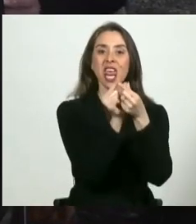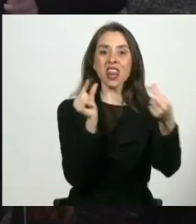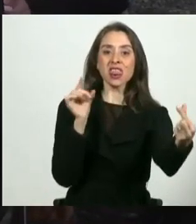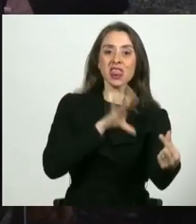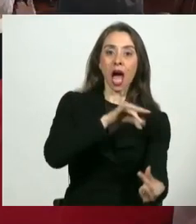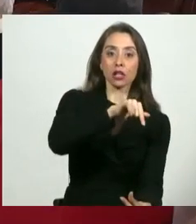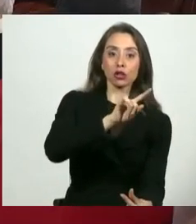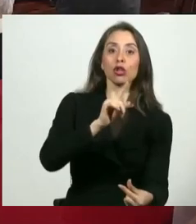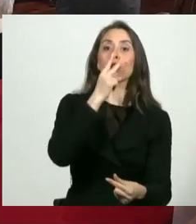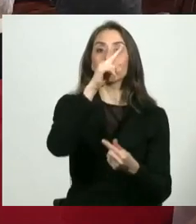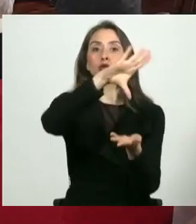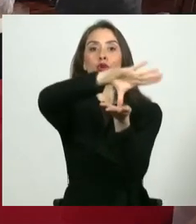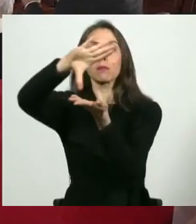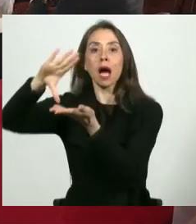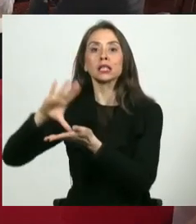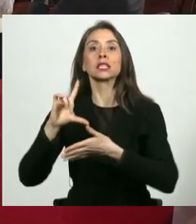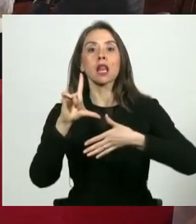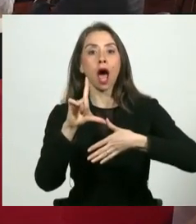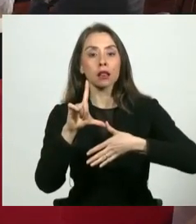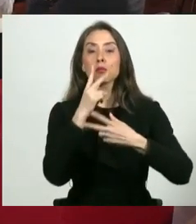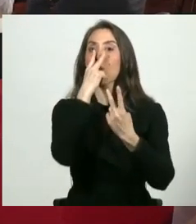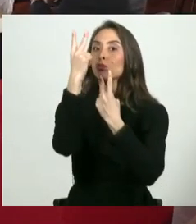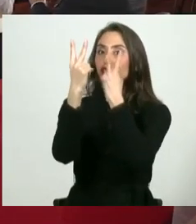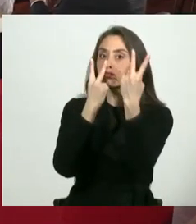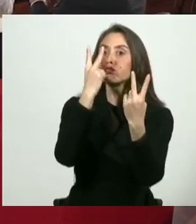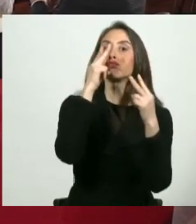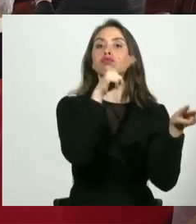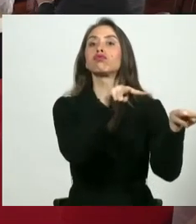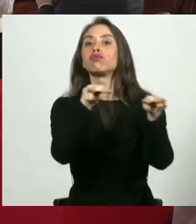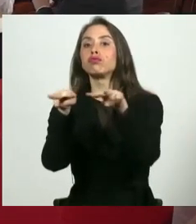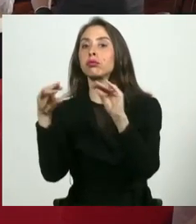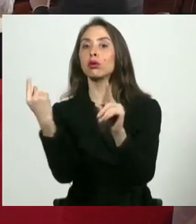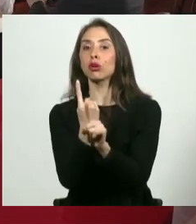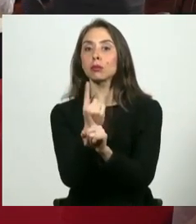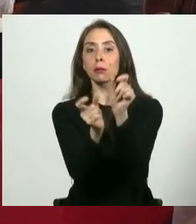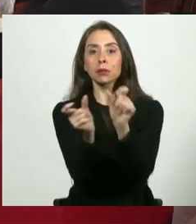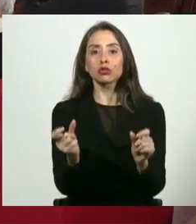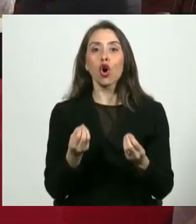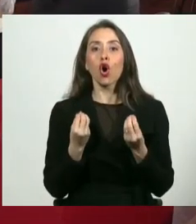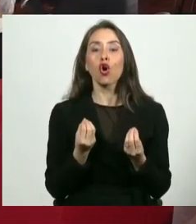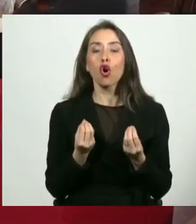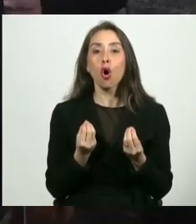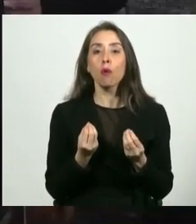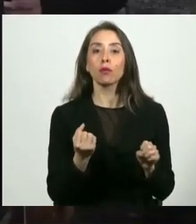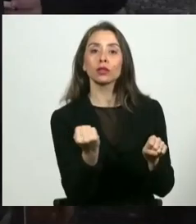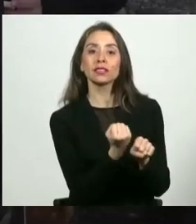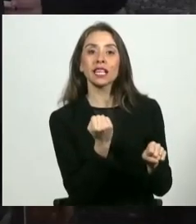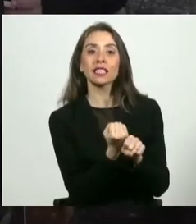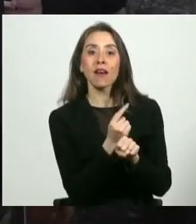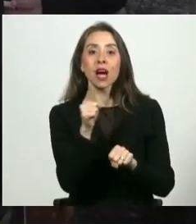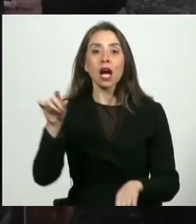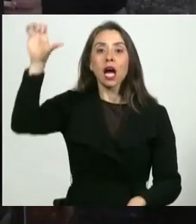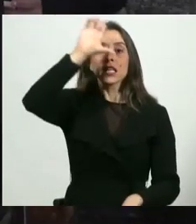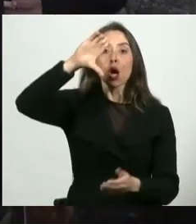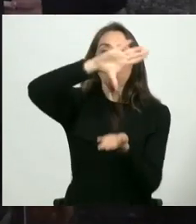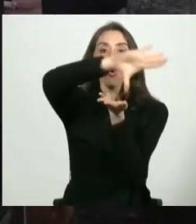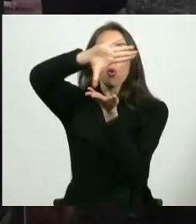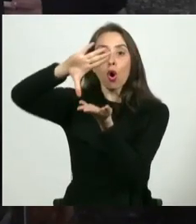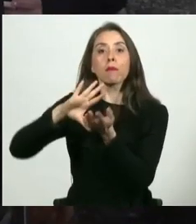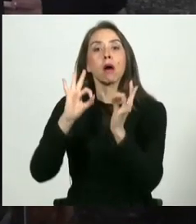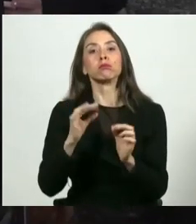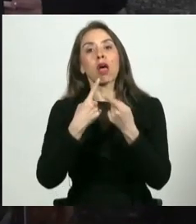que lo he visto a nivel latinoamericano, y también he podido visualizar y he podido conversar con personas de cómo se trabaja esto a nivel europeo, y claramente es